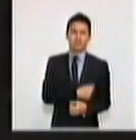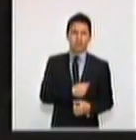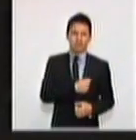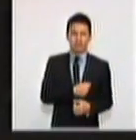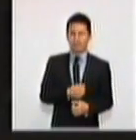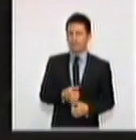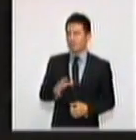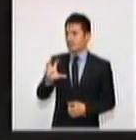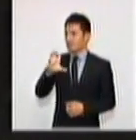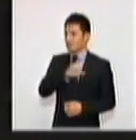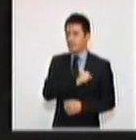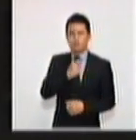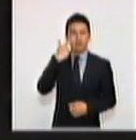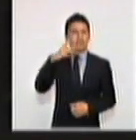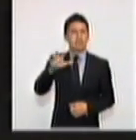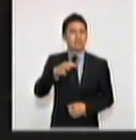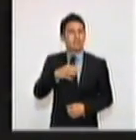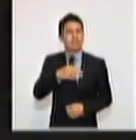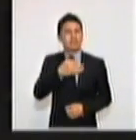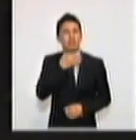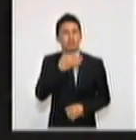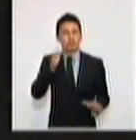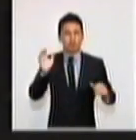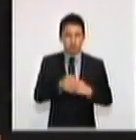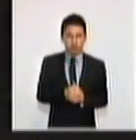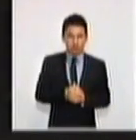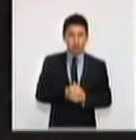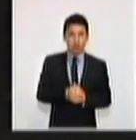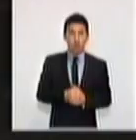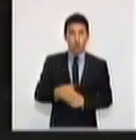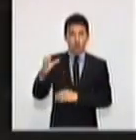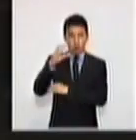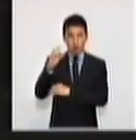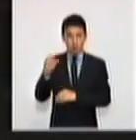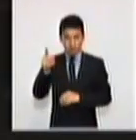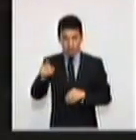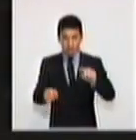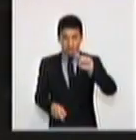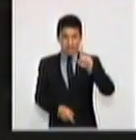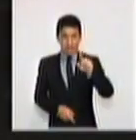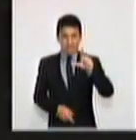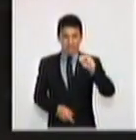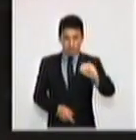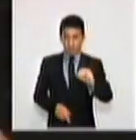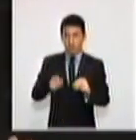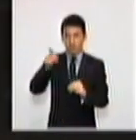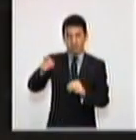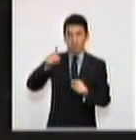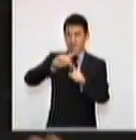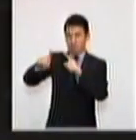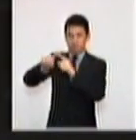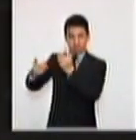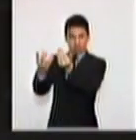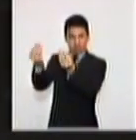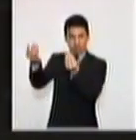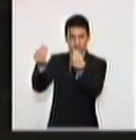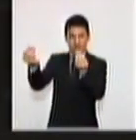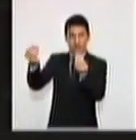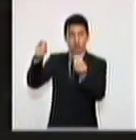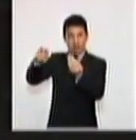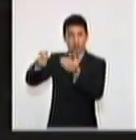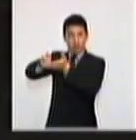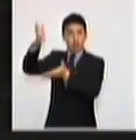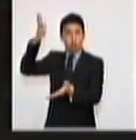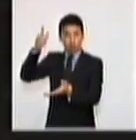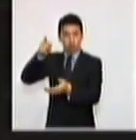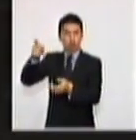tan doloroso, sería hasta un chiste. Los ricos de Colombia no es el señor Carlos Slim, y los cacaos y los cacaítos y los cacaotes,